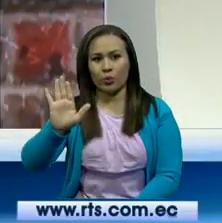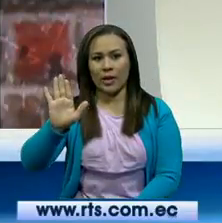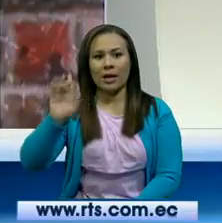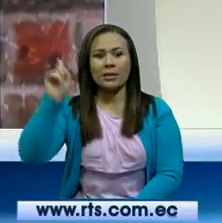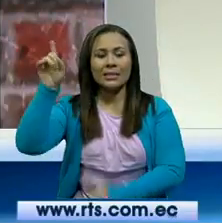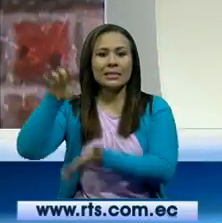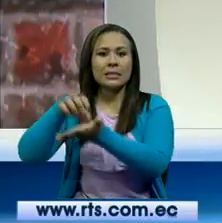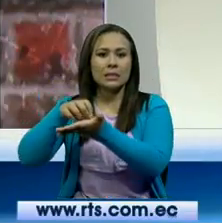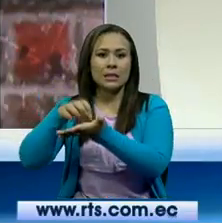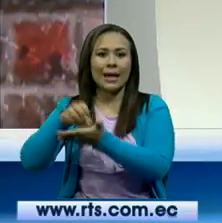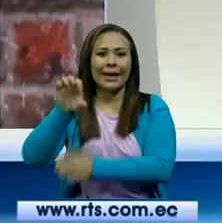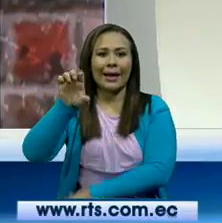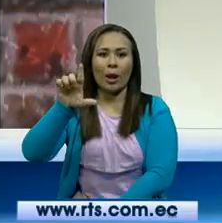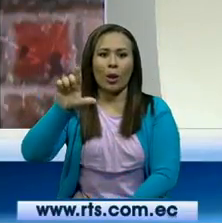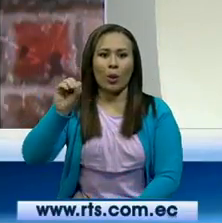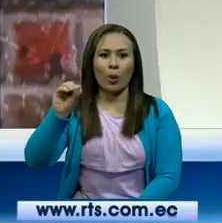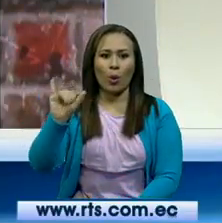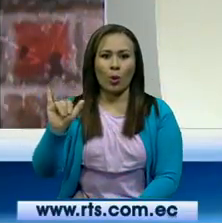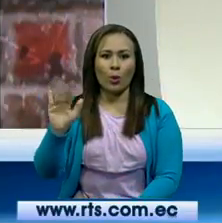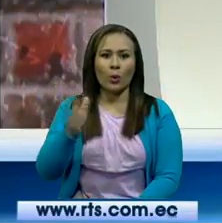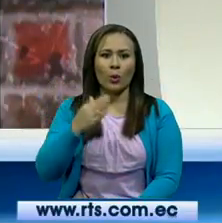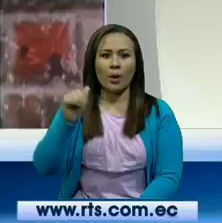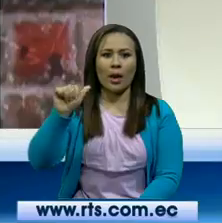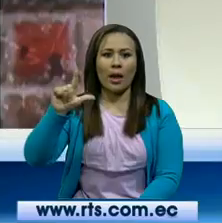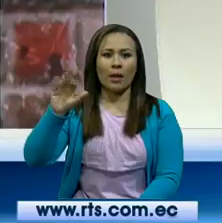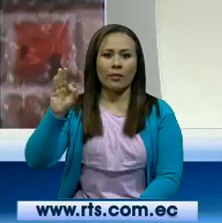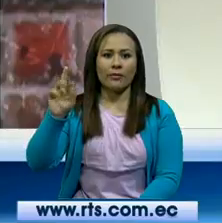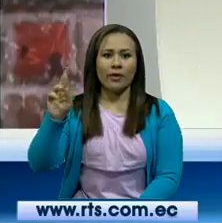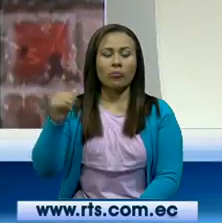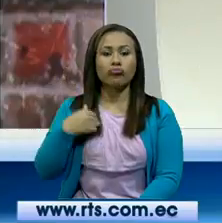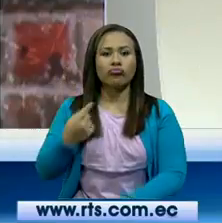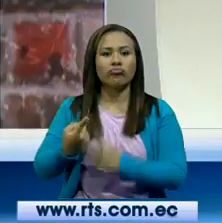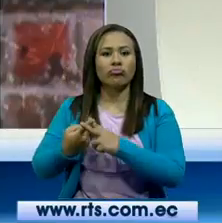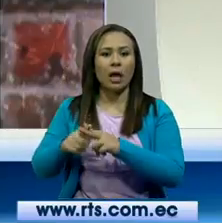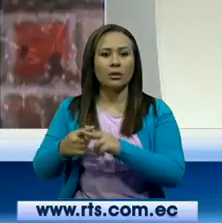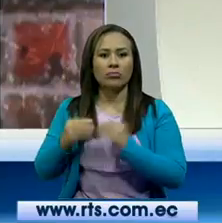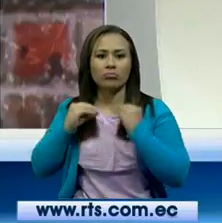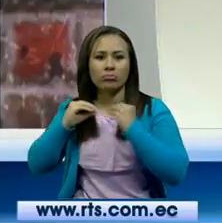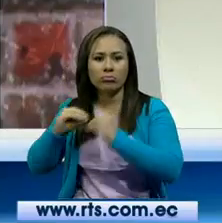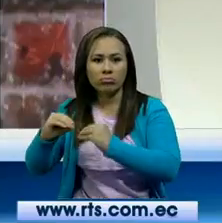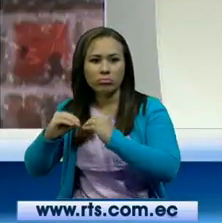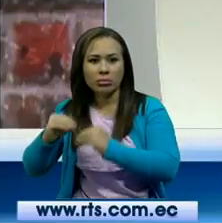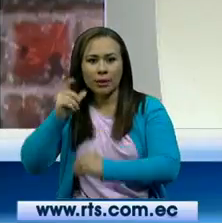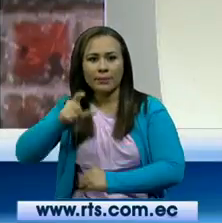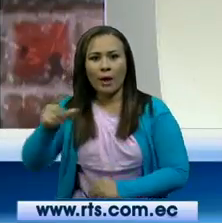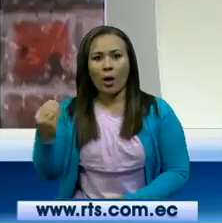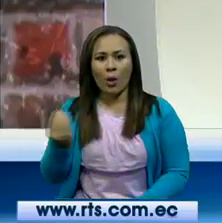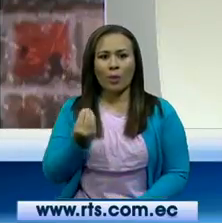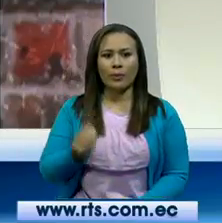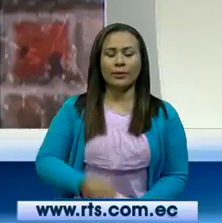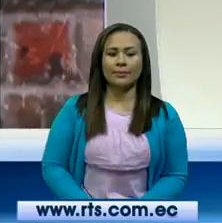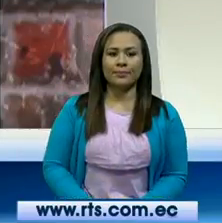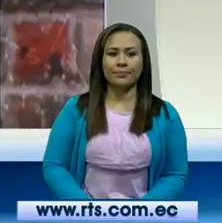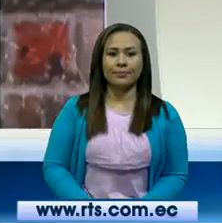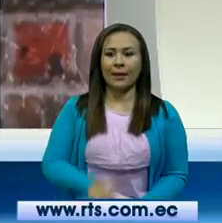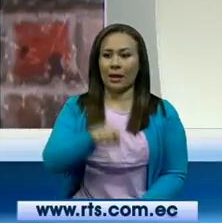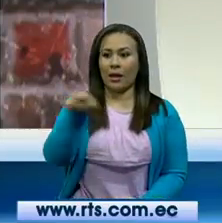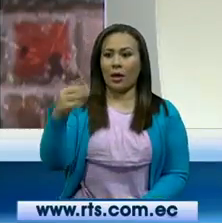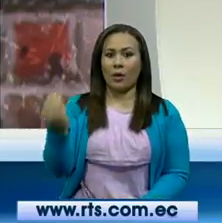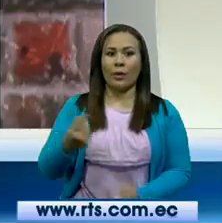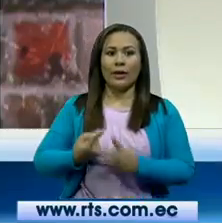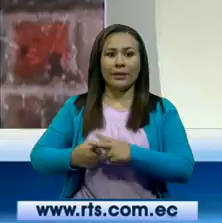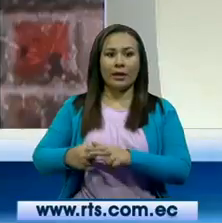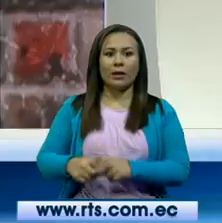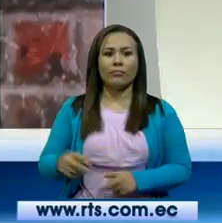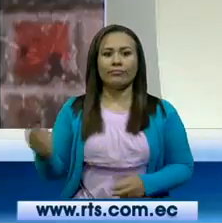damos clases de teatro donde damos talleres permanentes donde ellas se inscribieron a este a este taller no teníamos